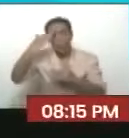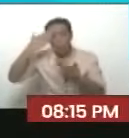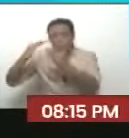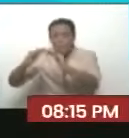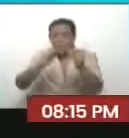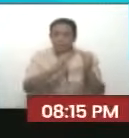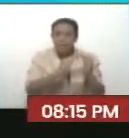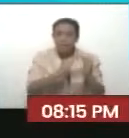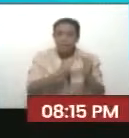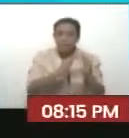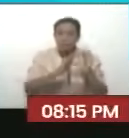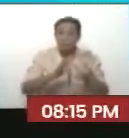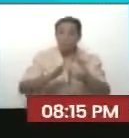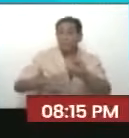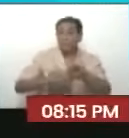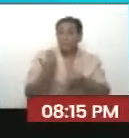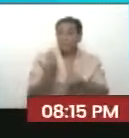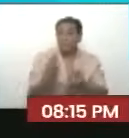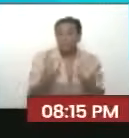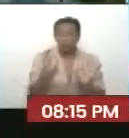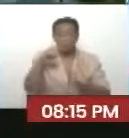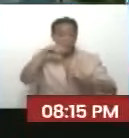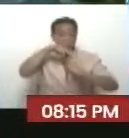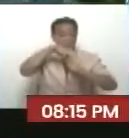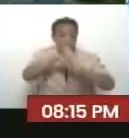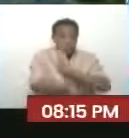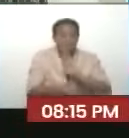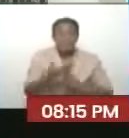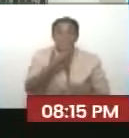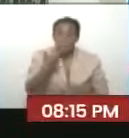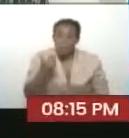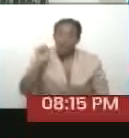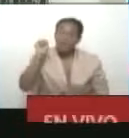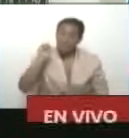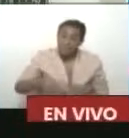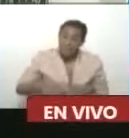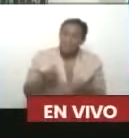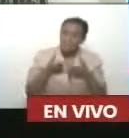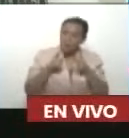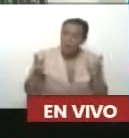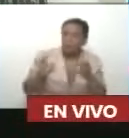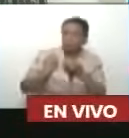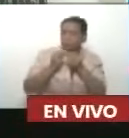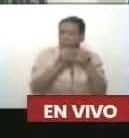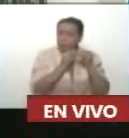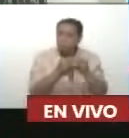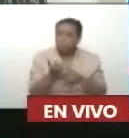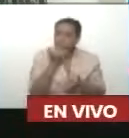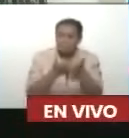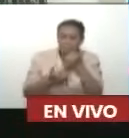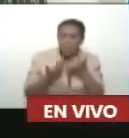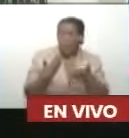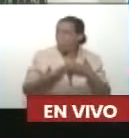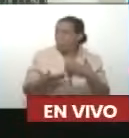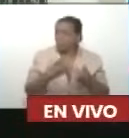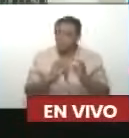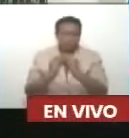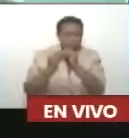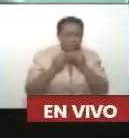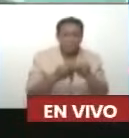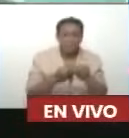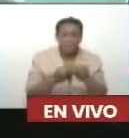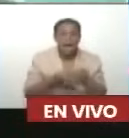vamos avanzando en un método que hay que profundizar, mejorar, ampliar, donde aprendimos a hacer